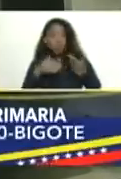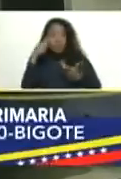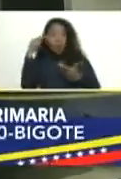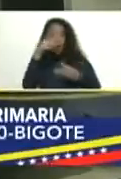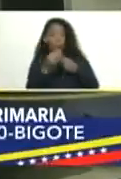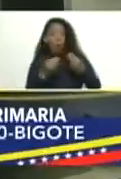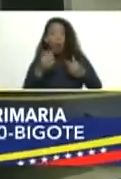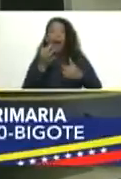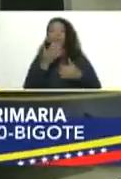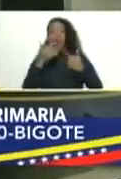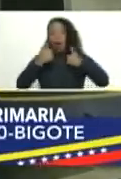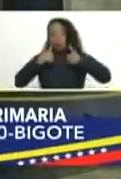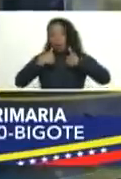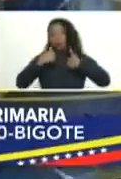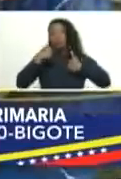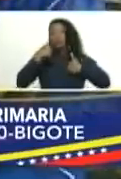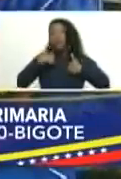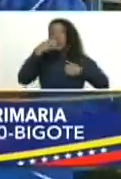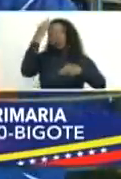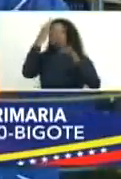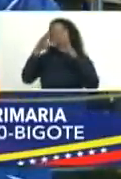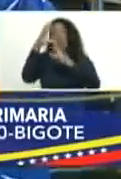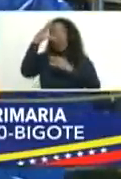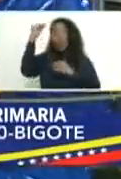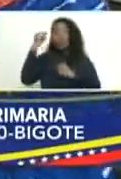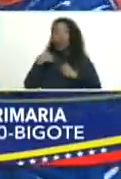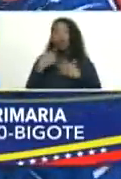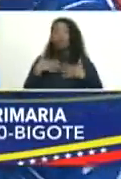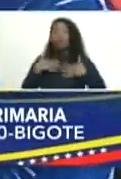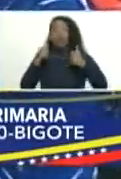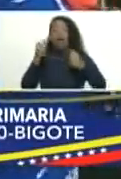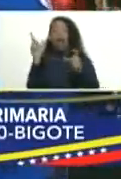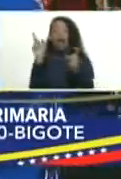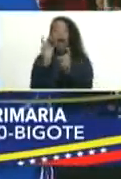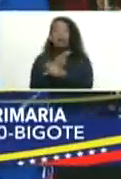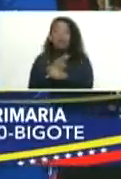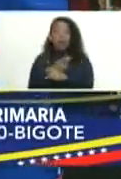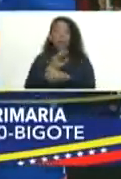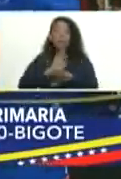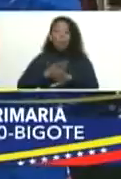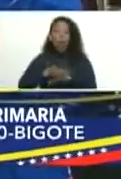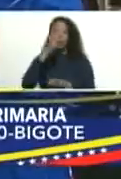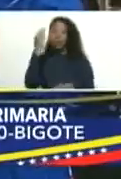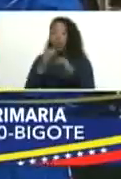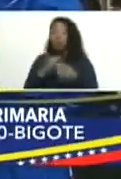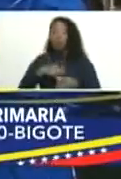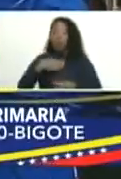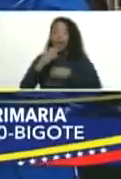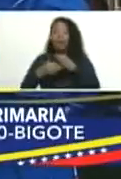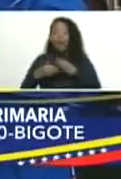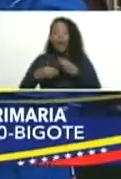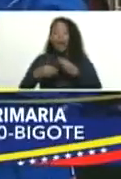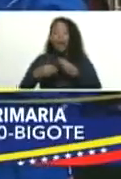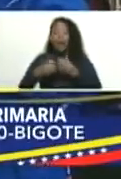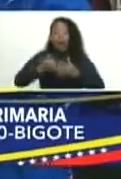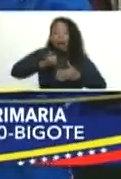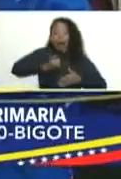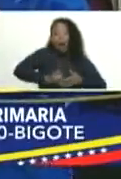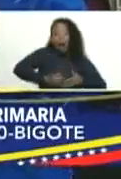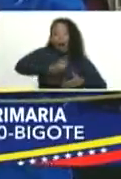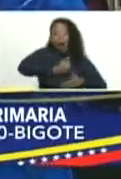ejemplo, gracias a Dios, hace 10 años me salvé de un cáncer. ¿Pero por qué? Porque tuve la posibilidad de hacerme un